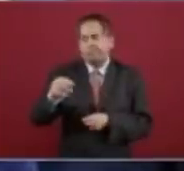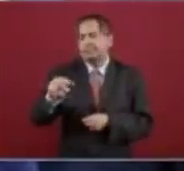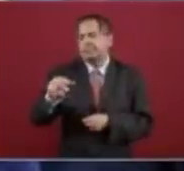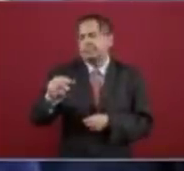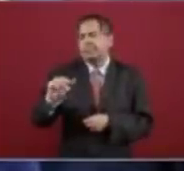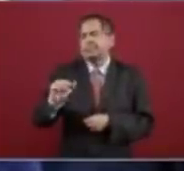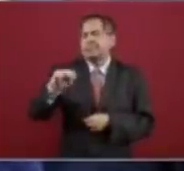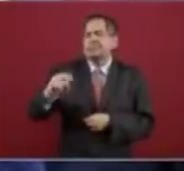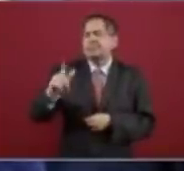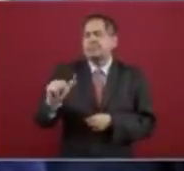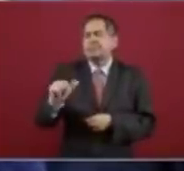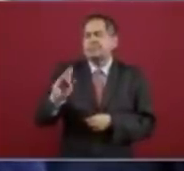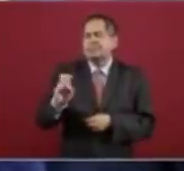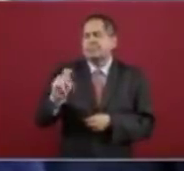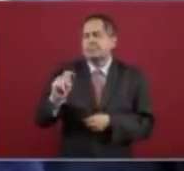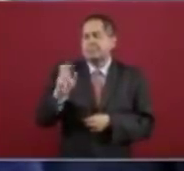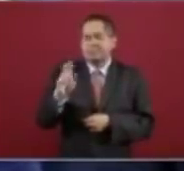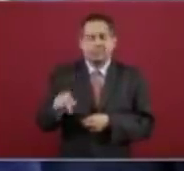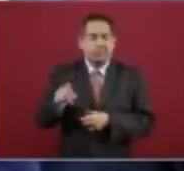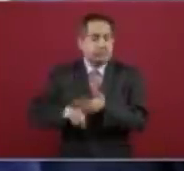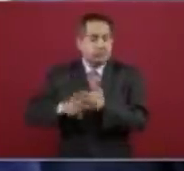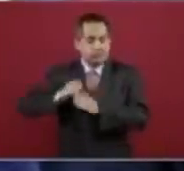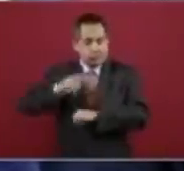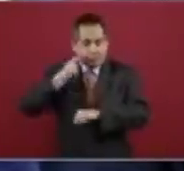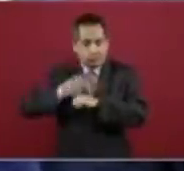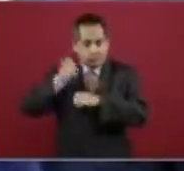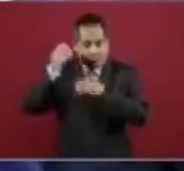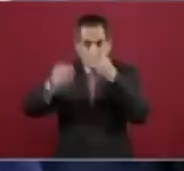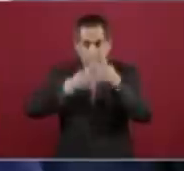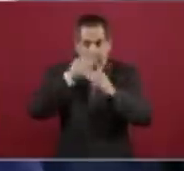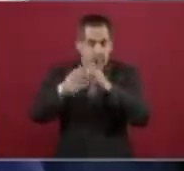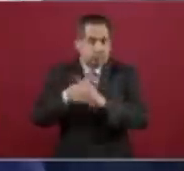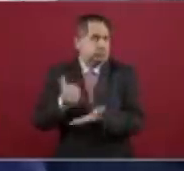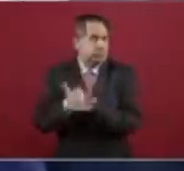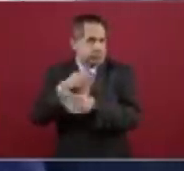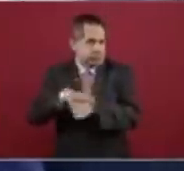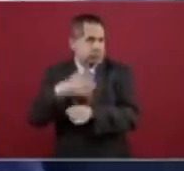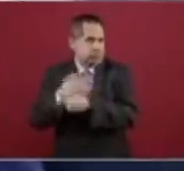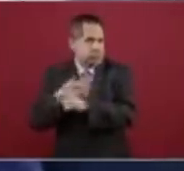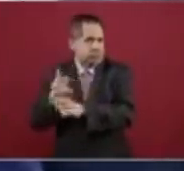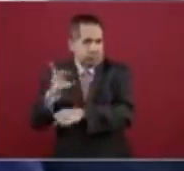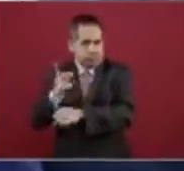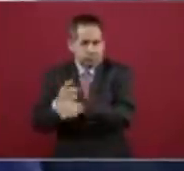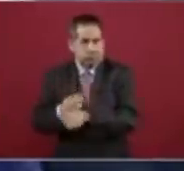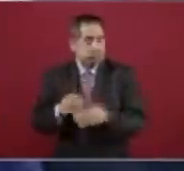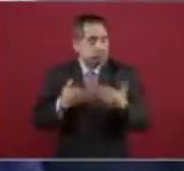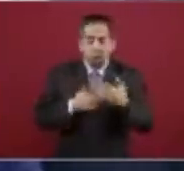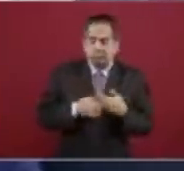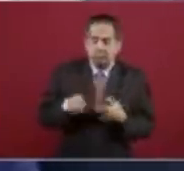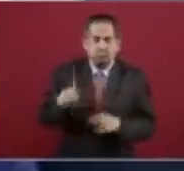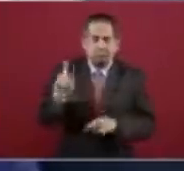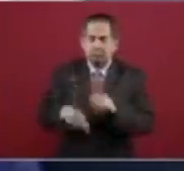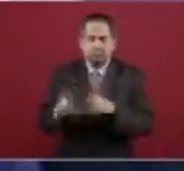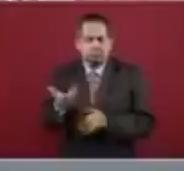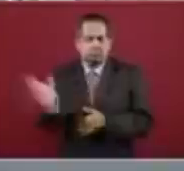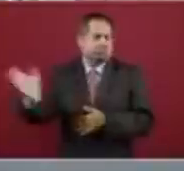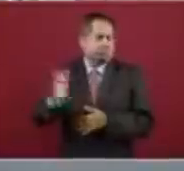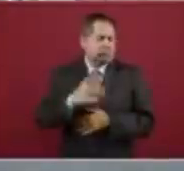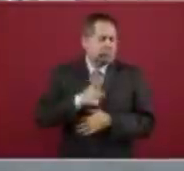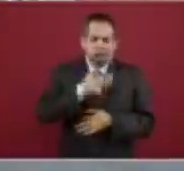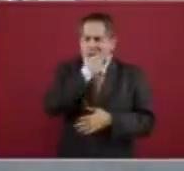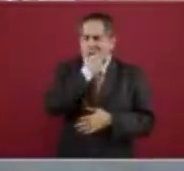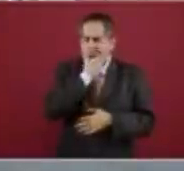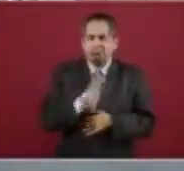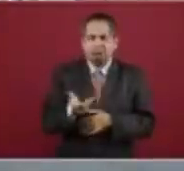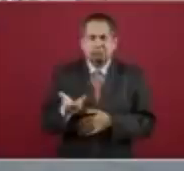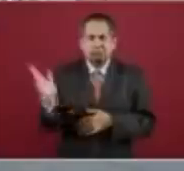Teresa Herrera Beltrán, encargada de campañas de difusión del ayuntamiento, donde la despide con el argumento misógino al